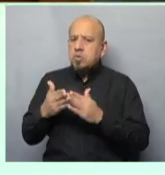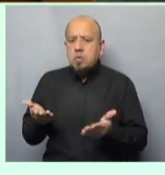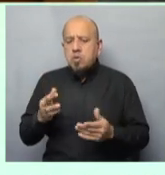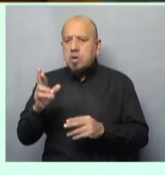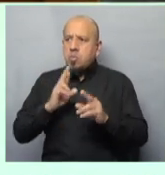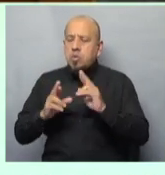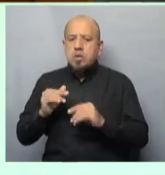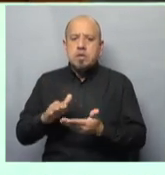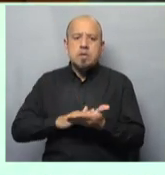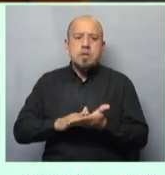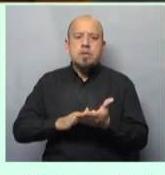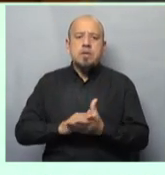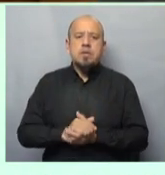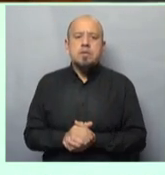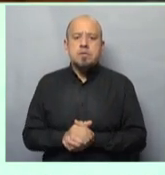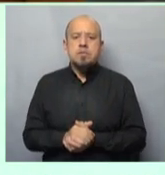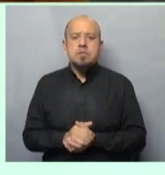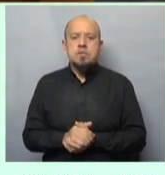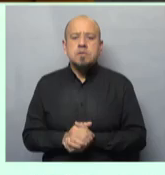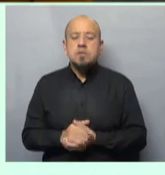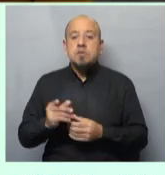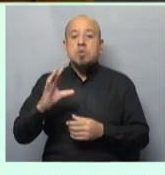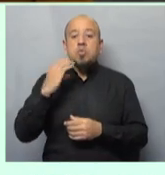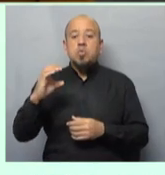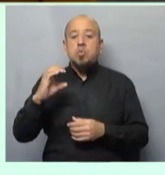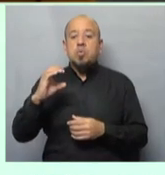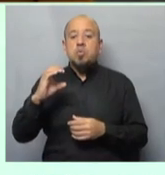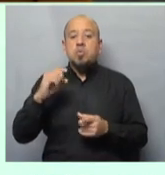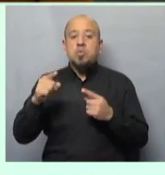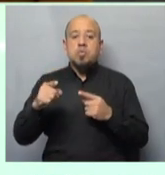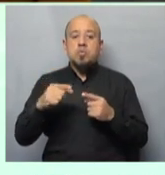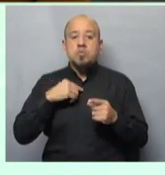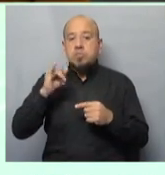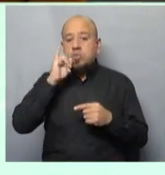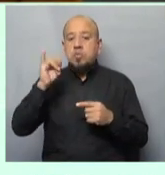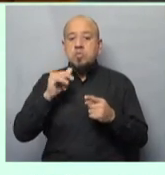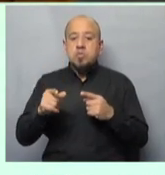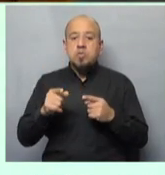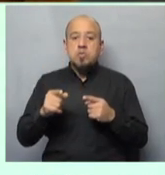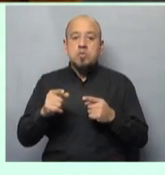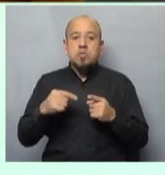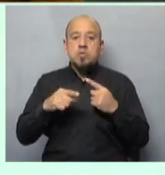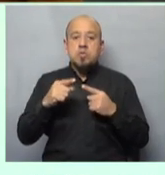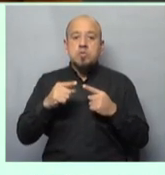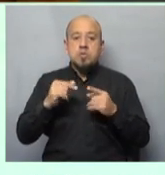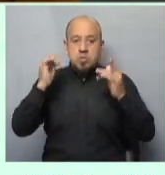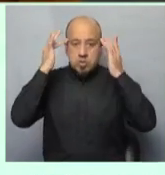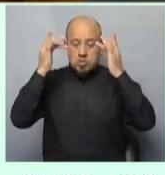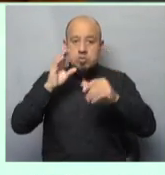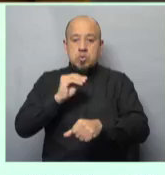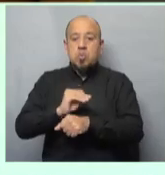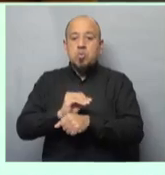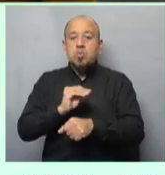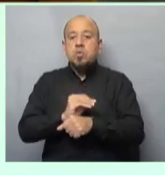han fundamentado realmente. A partir de esto, ¿tu club va a elevar una denuncia al Ministerio de Educación y Cultura, por ejemplo, que es